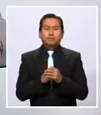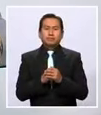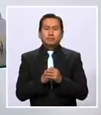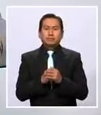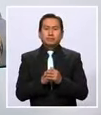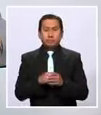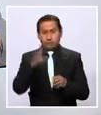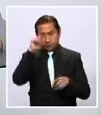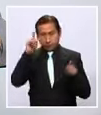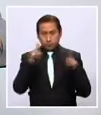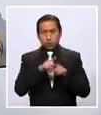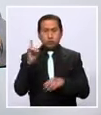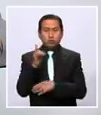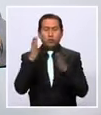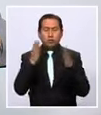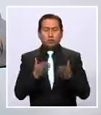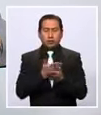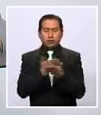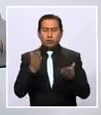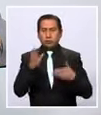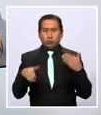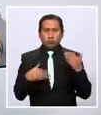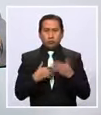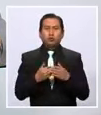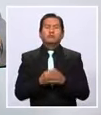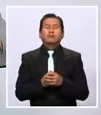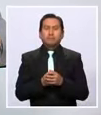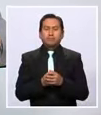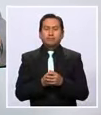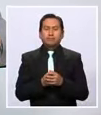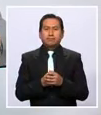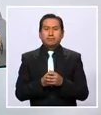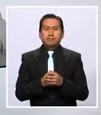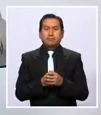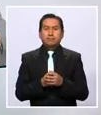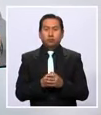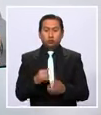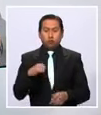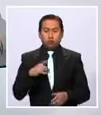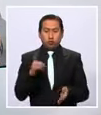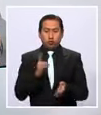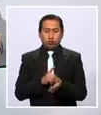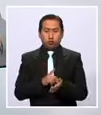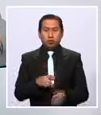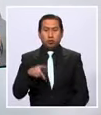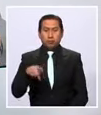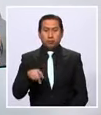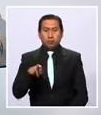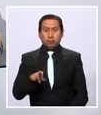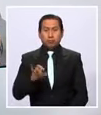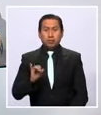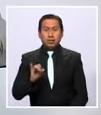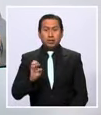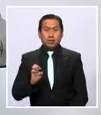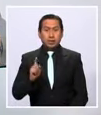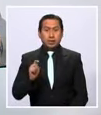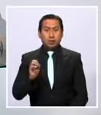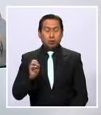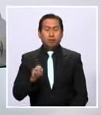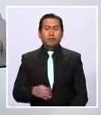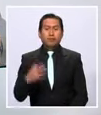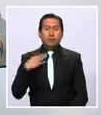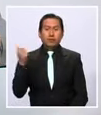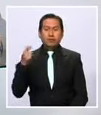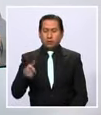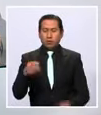hermanos bolivianos y bolivianas les habla el doctor virgilio barón jefe